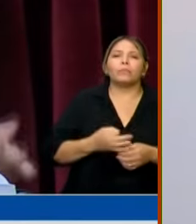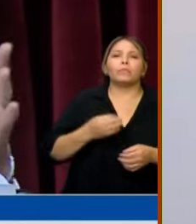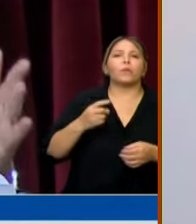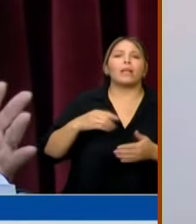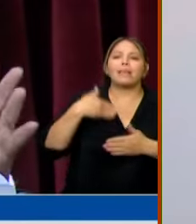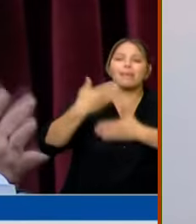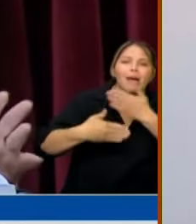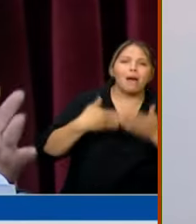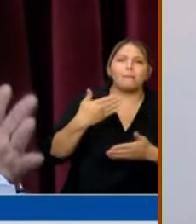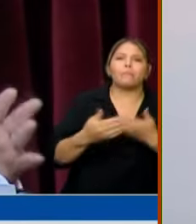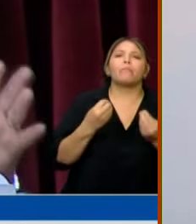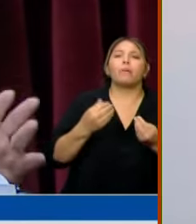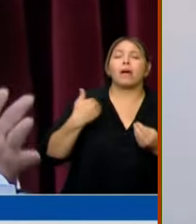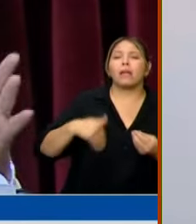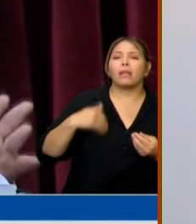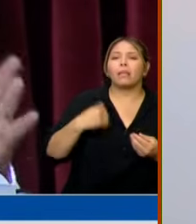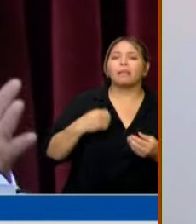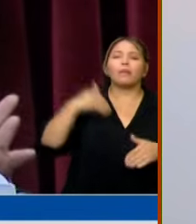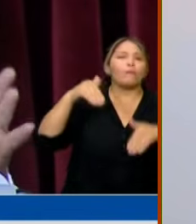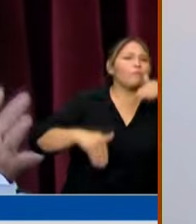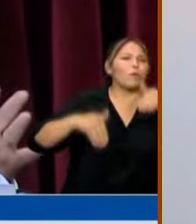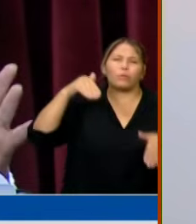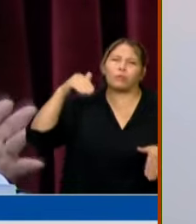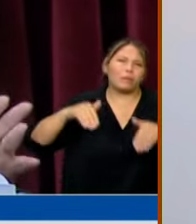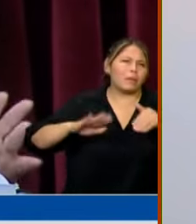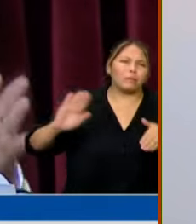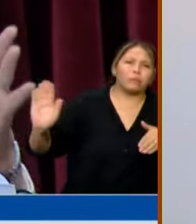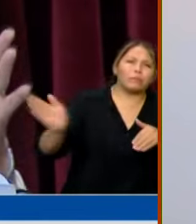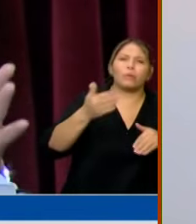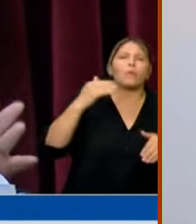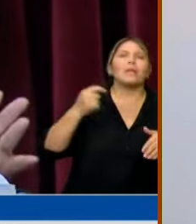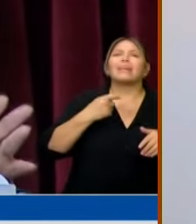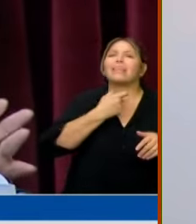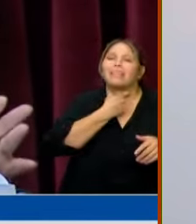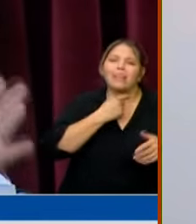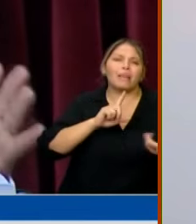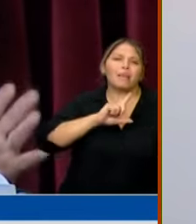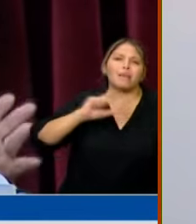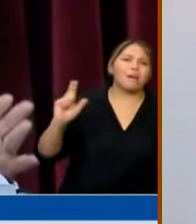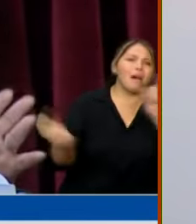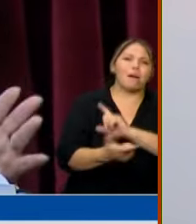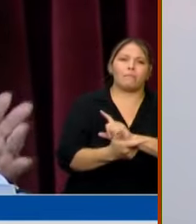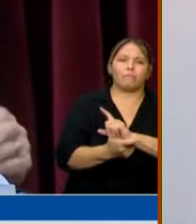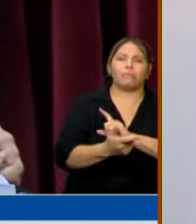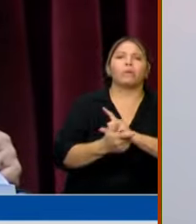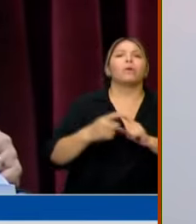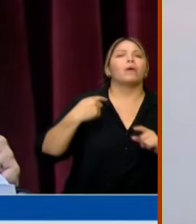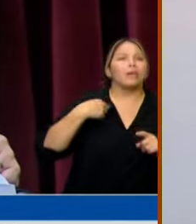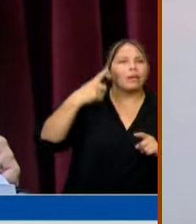cualquier modo, se especula con que habría un recorte significativo de la cantidad de leyes enviadas de 600 y pico